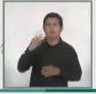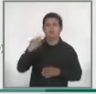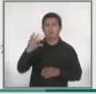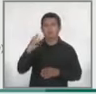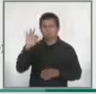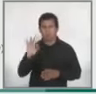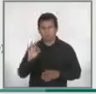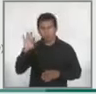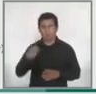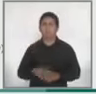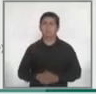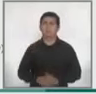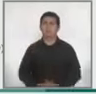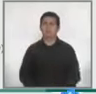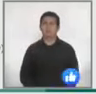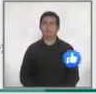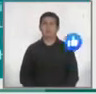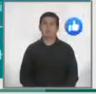62.5%.